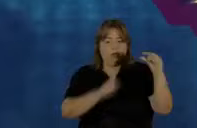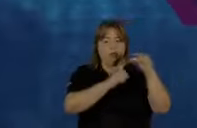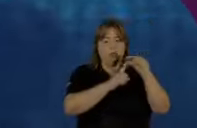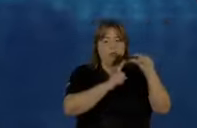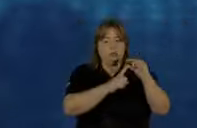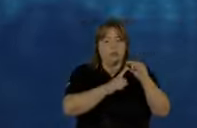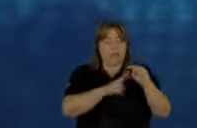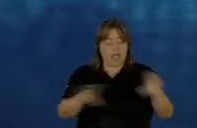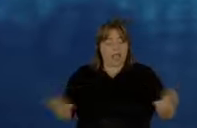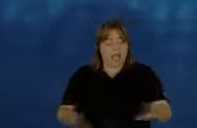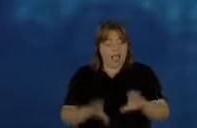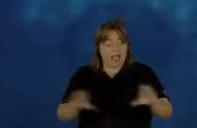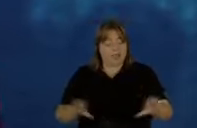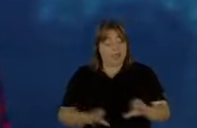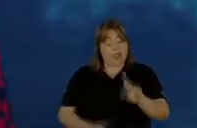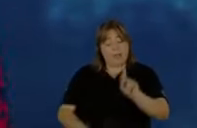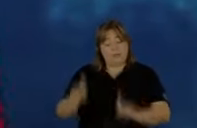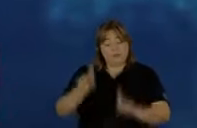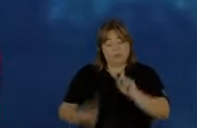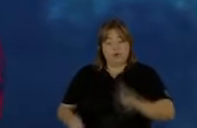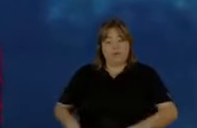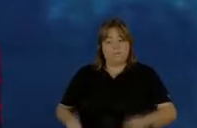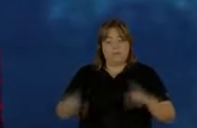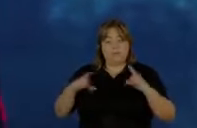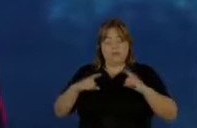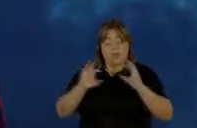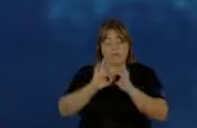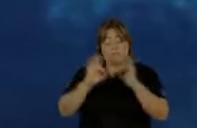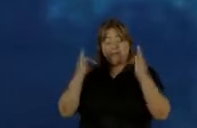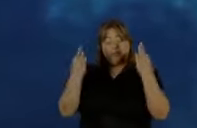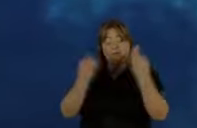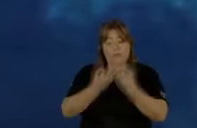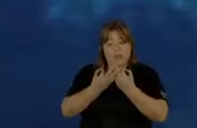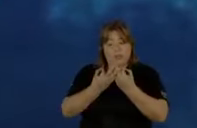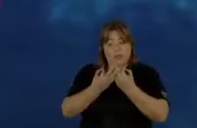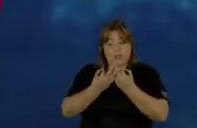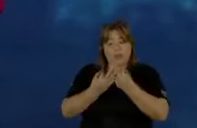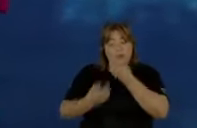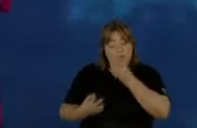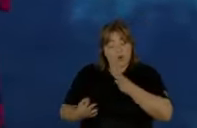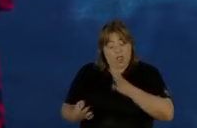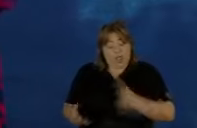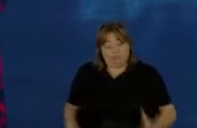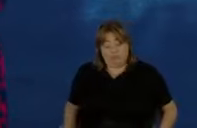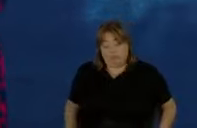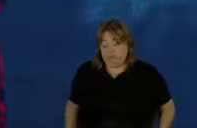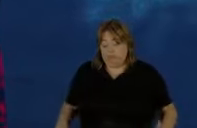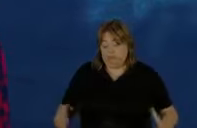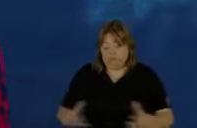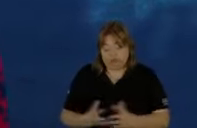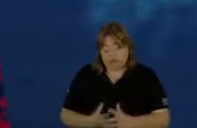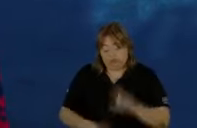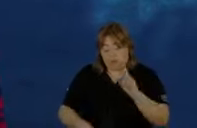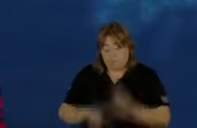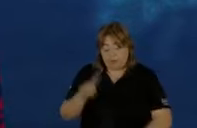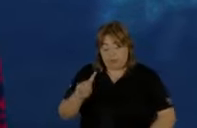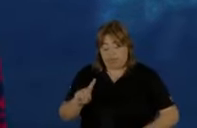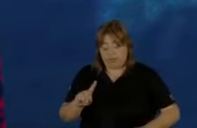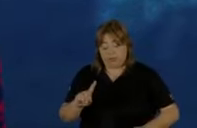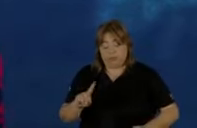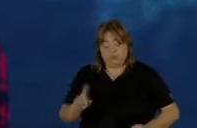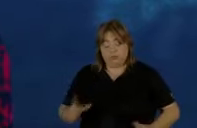Él hace habitar en familia a la estéril. Si es estéril, ¿qué pasa? No puede tener